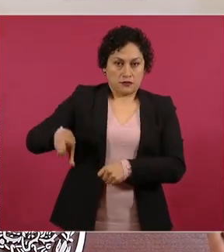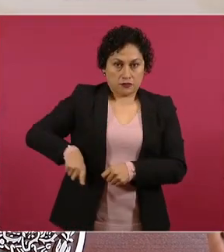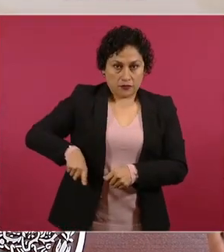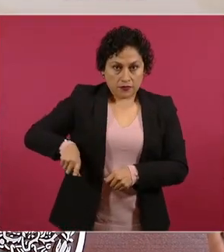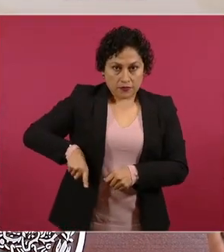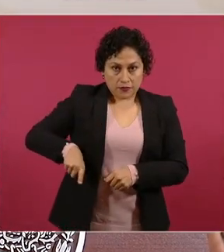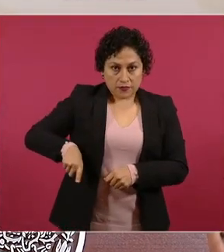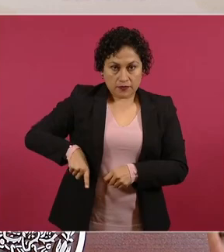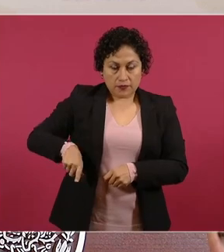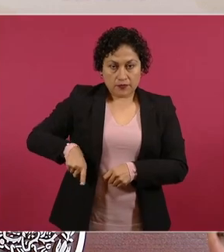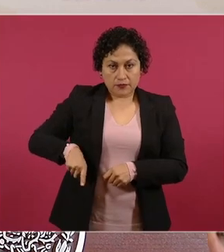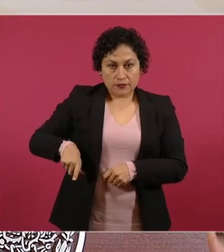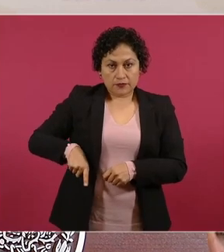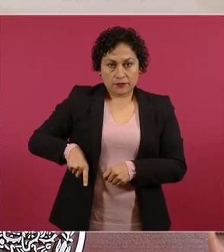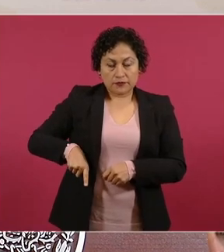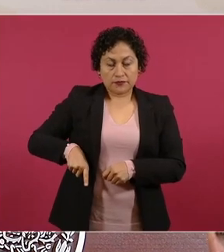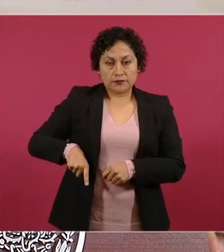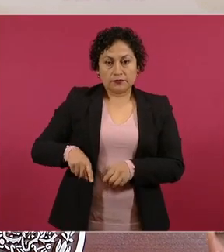pues